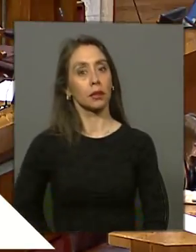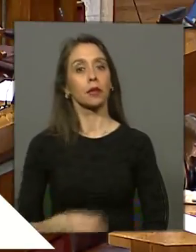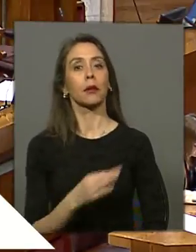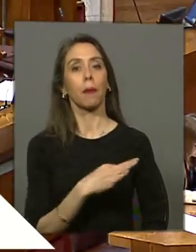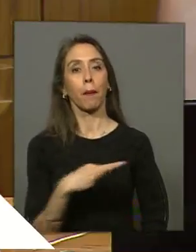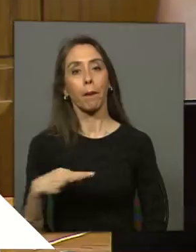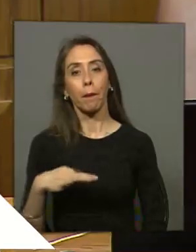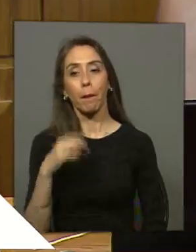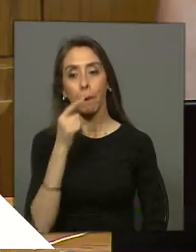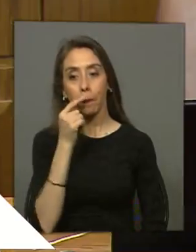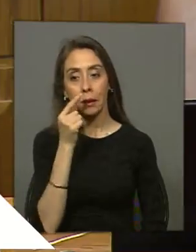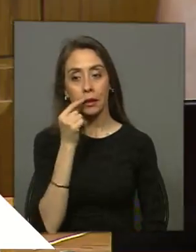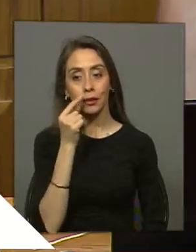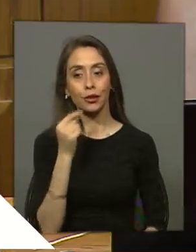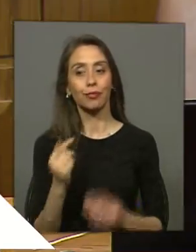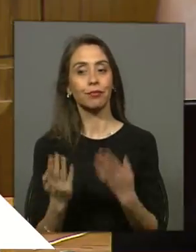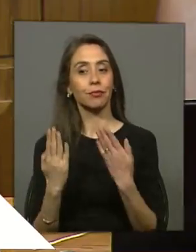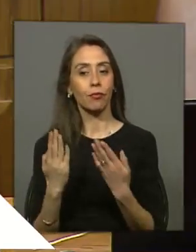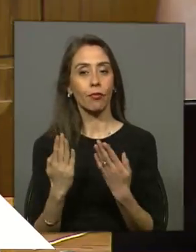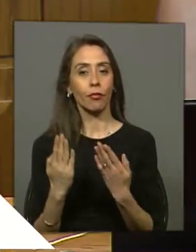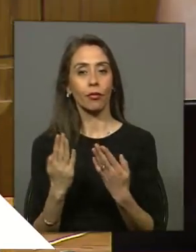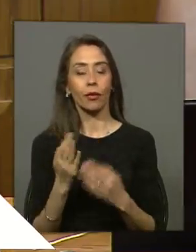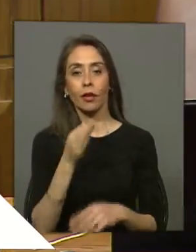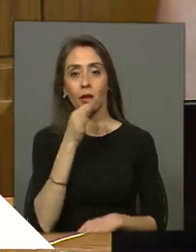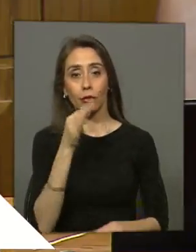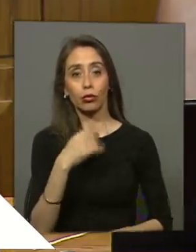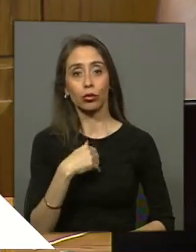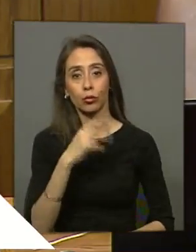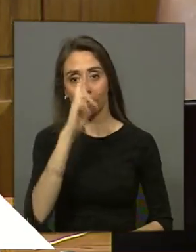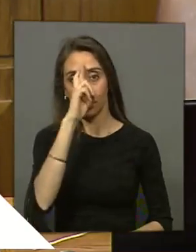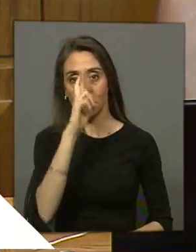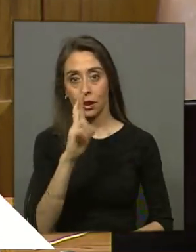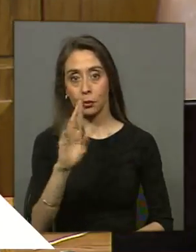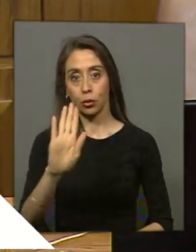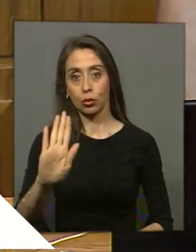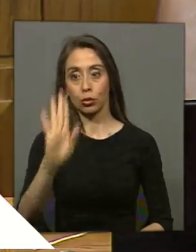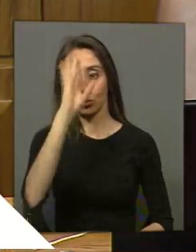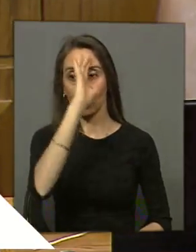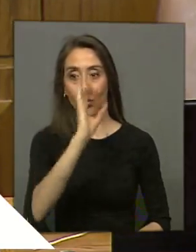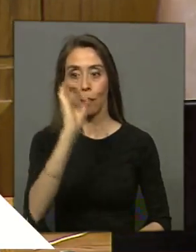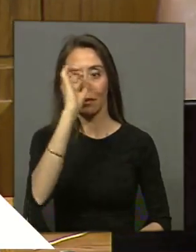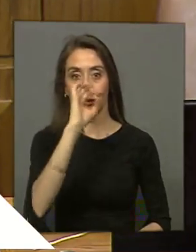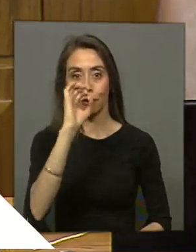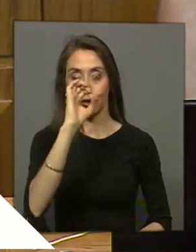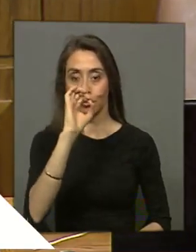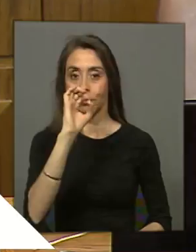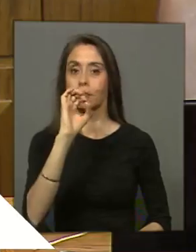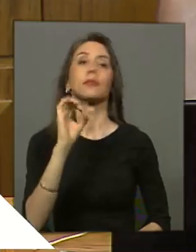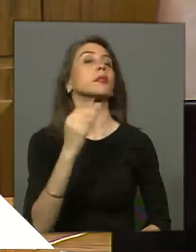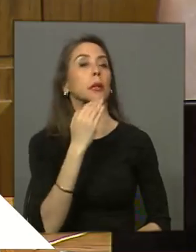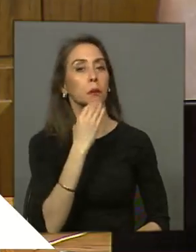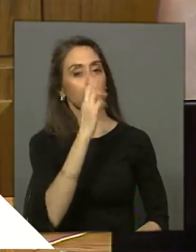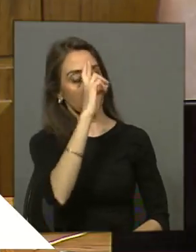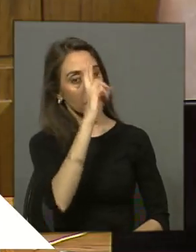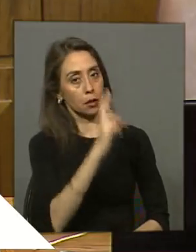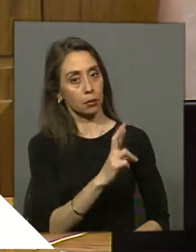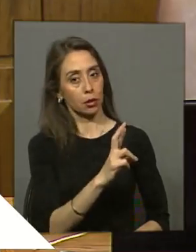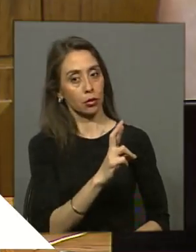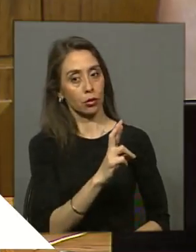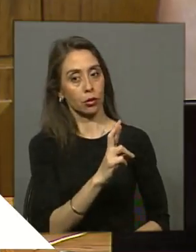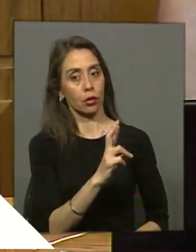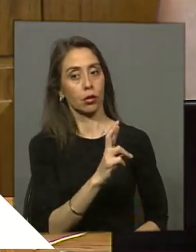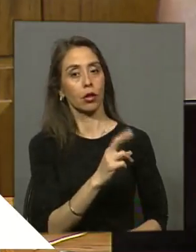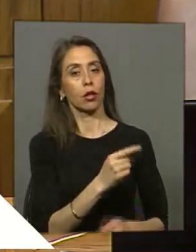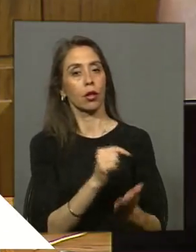y decir que respeto su opinión como también respeto, por supuesto, el